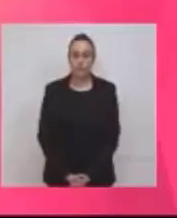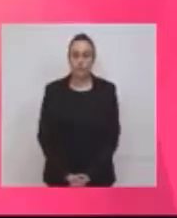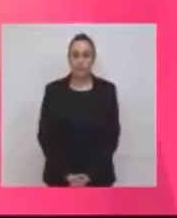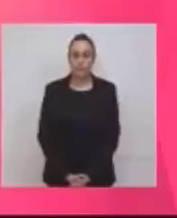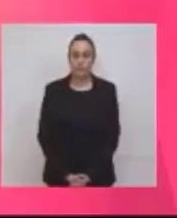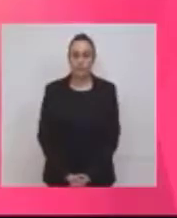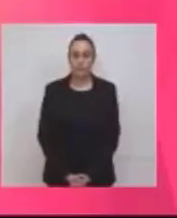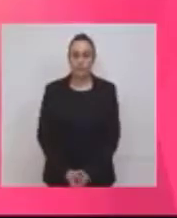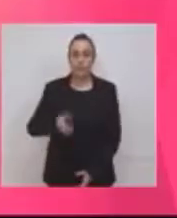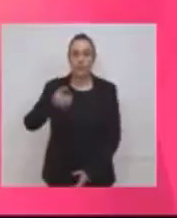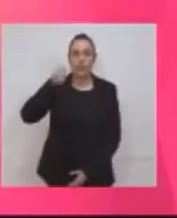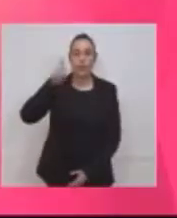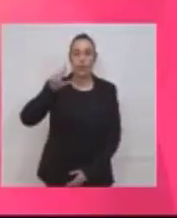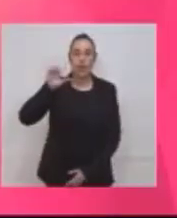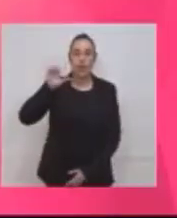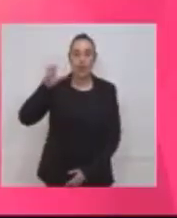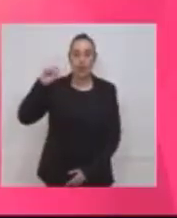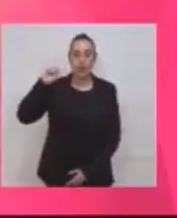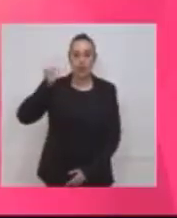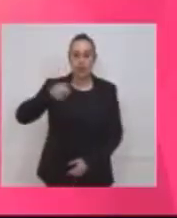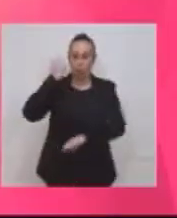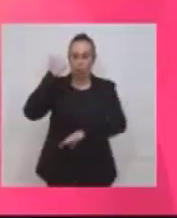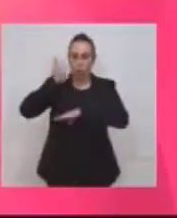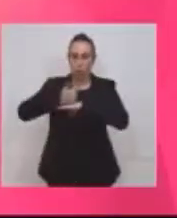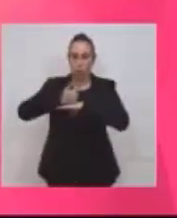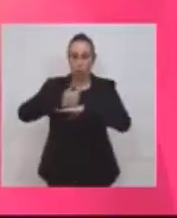Alexandra está ya en podio, ¿eh? No la baja nadie. No.